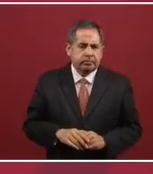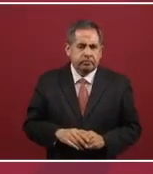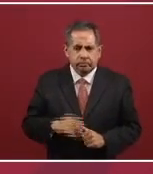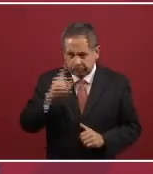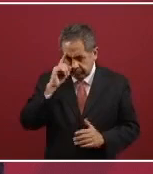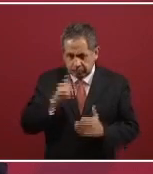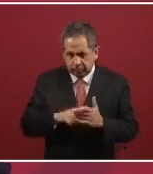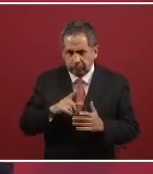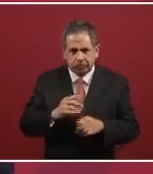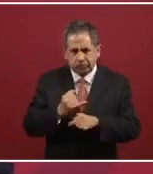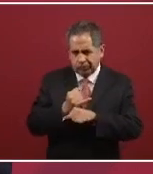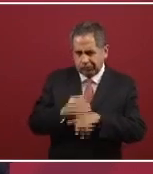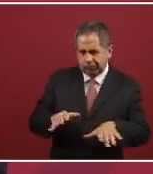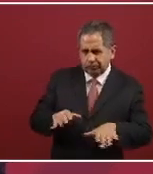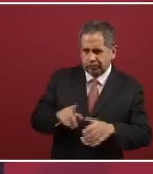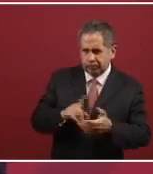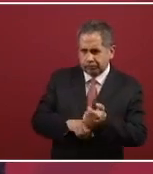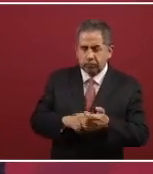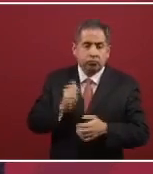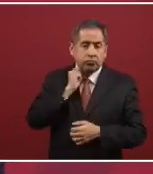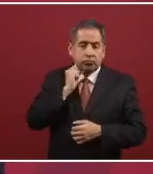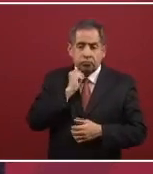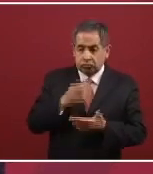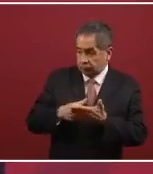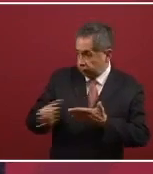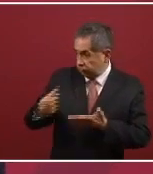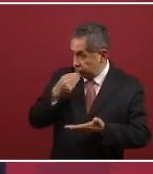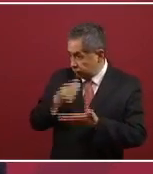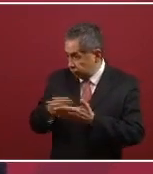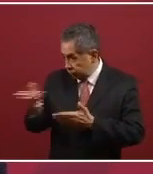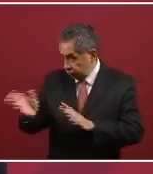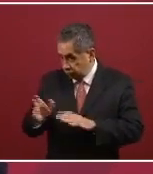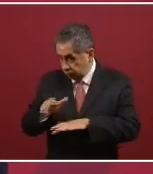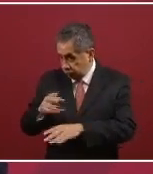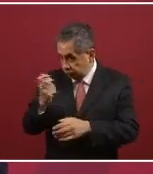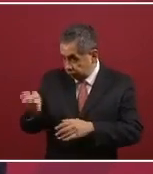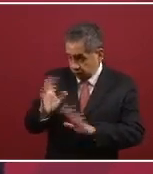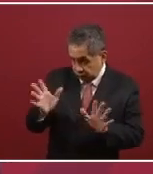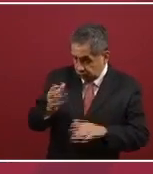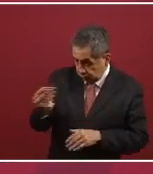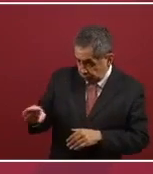Creo que hubo una información del Senado, ¿no?, al respecto.